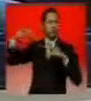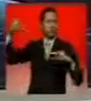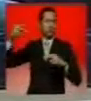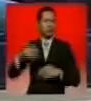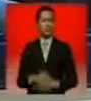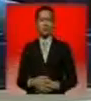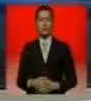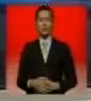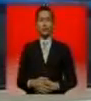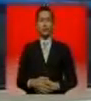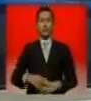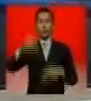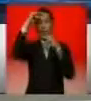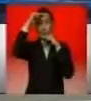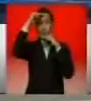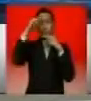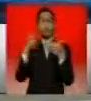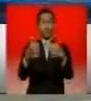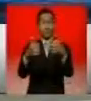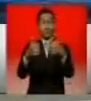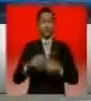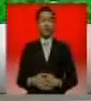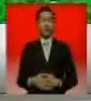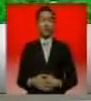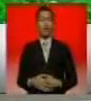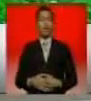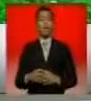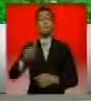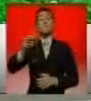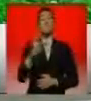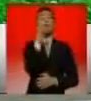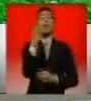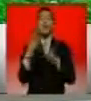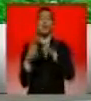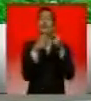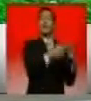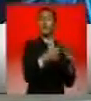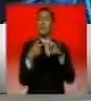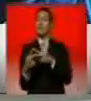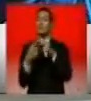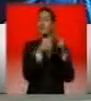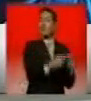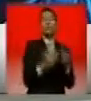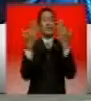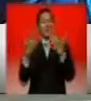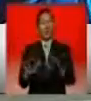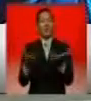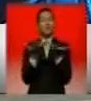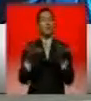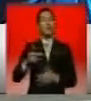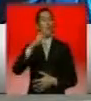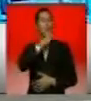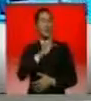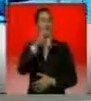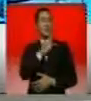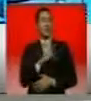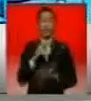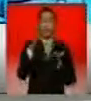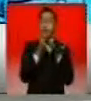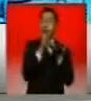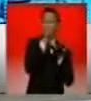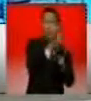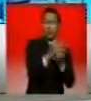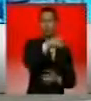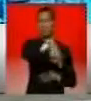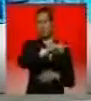Y una buena noticia, inició la entrega de los primeros créditos a los propietarios de locales comerciales ubicados en Puerto Viejo, uno de los cantones de Manabí